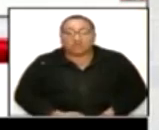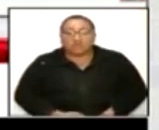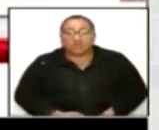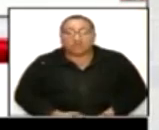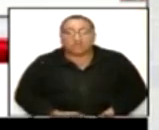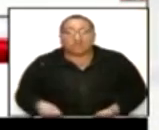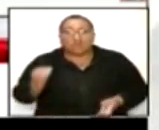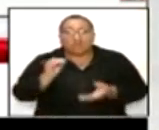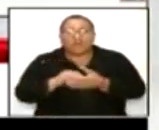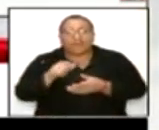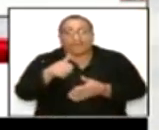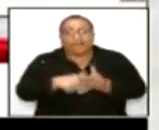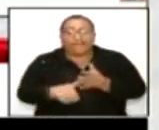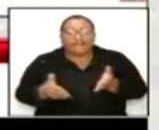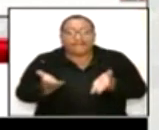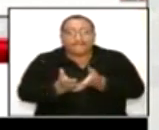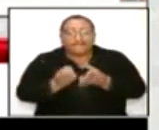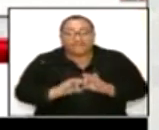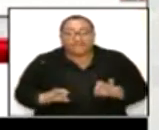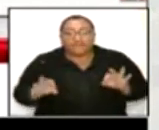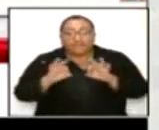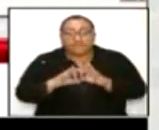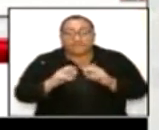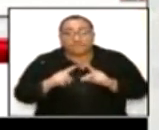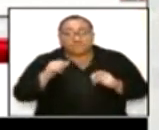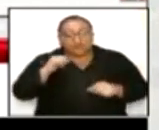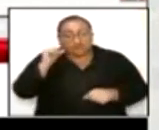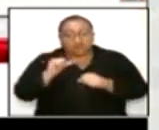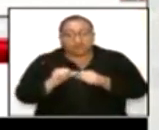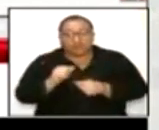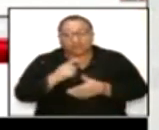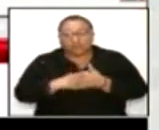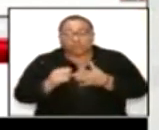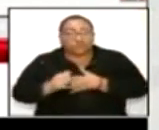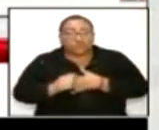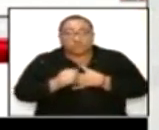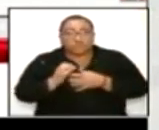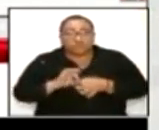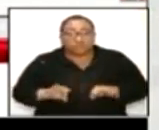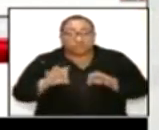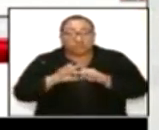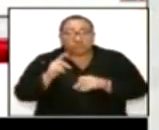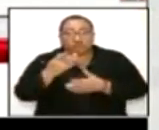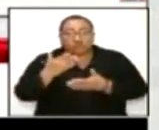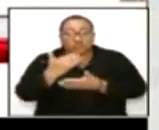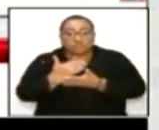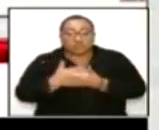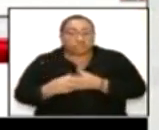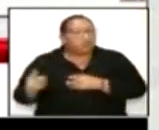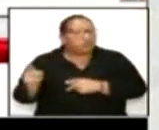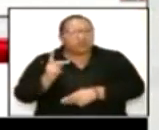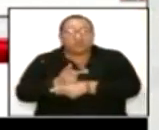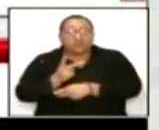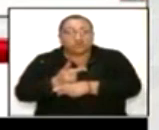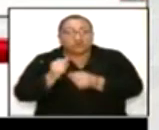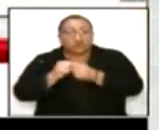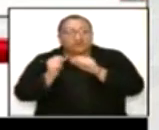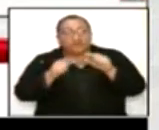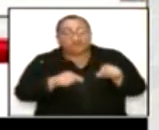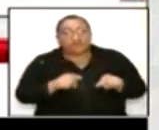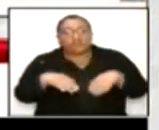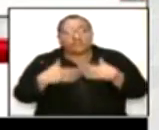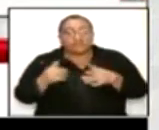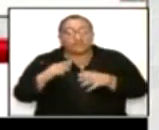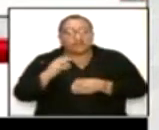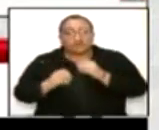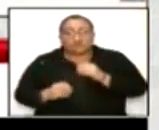mencionado documento. Es importante, sin embargo, recordar que la guía establece que los aspectos no previstos por ella